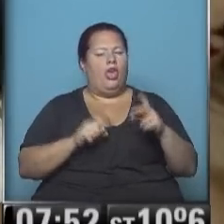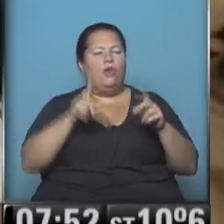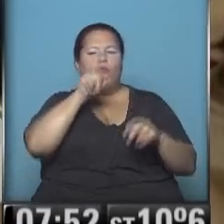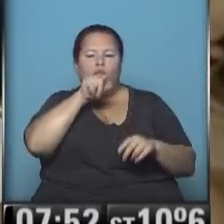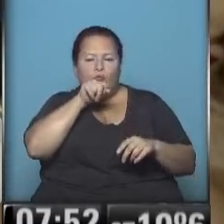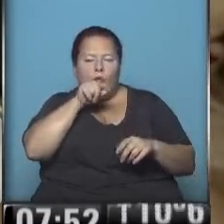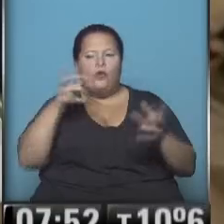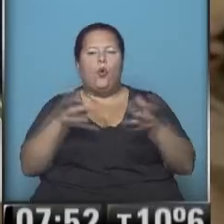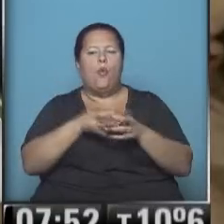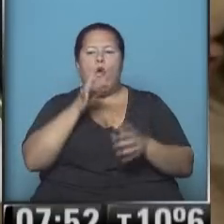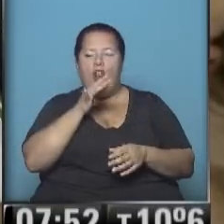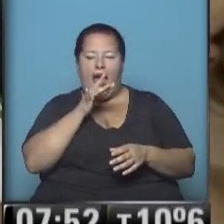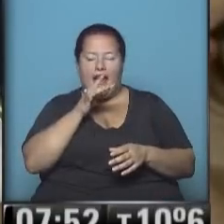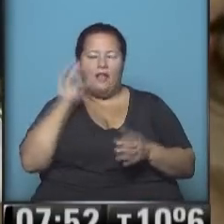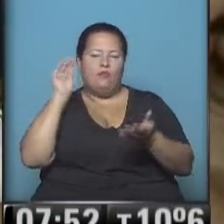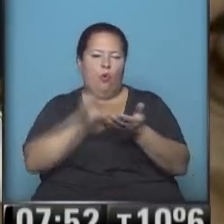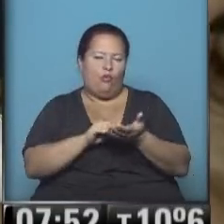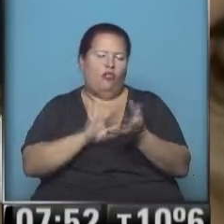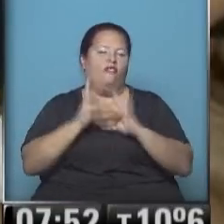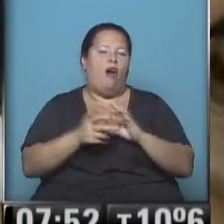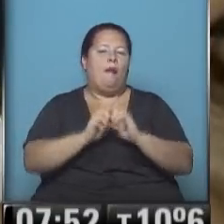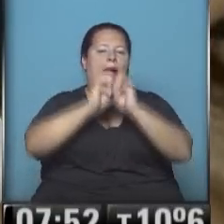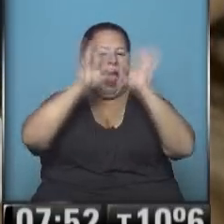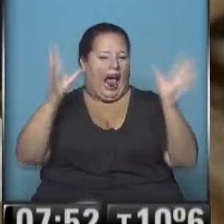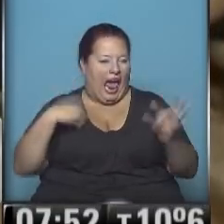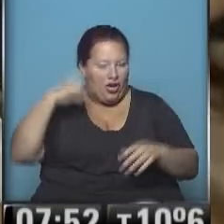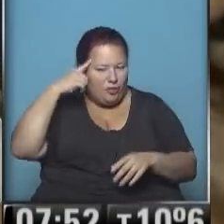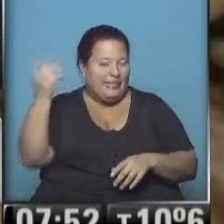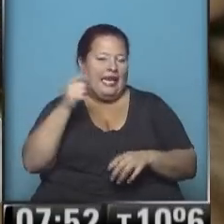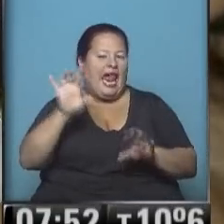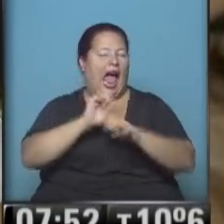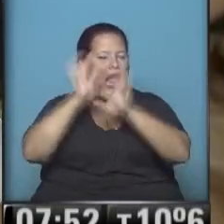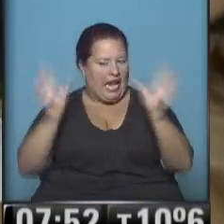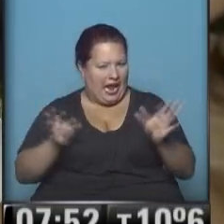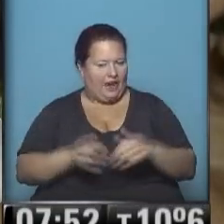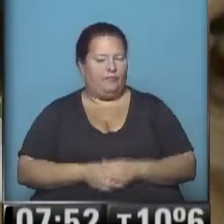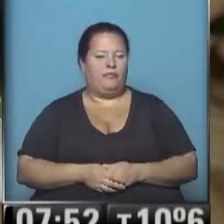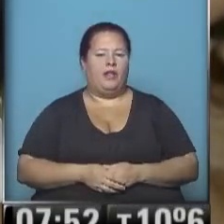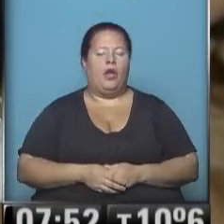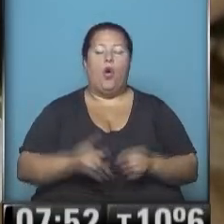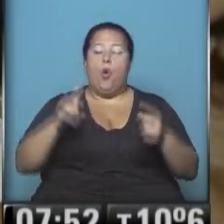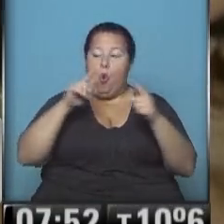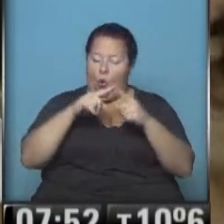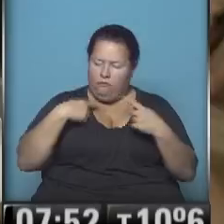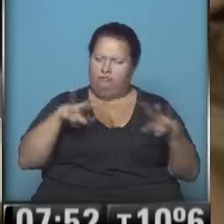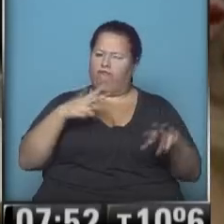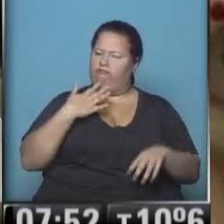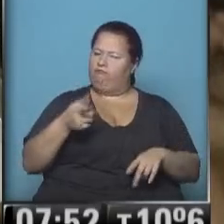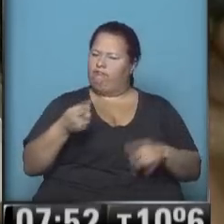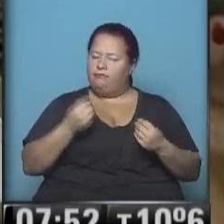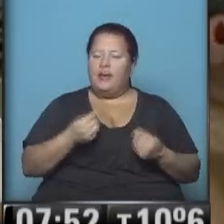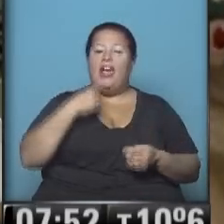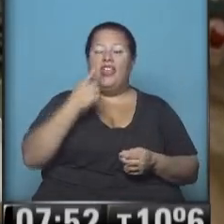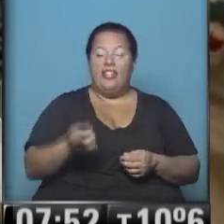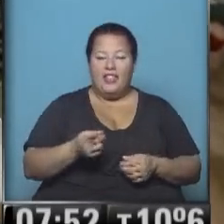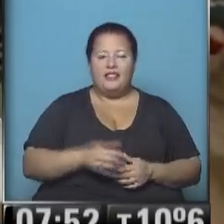tweets que el grupo Clarín puso a modo de aclaración, supongo que el objetivo ha sido ese. Uno de los que me llamó la atención es que decía